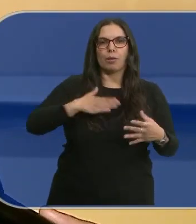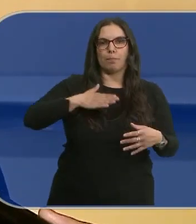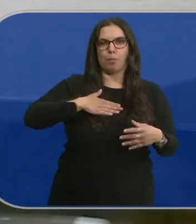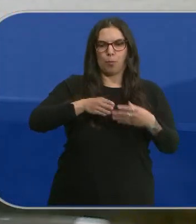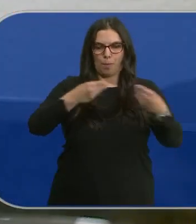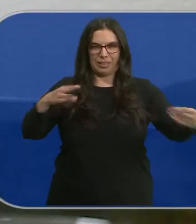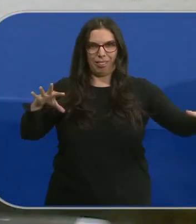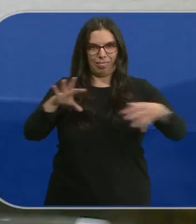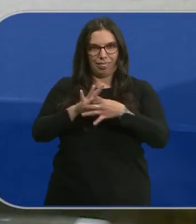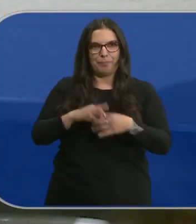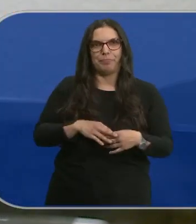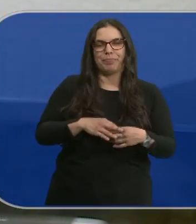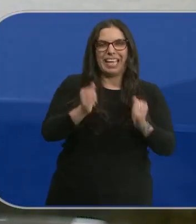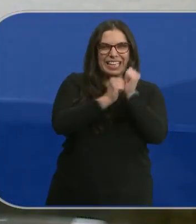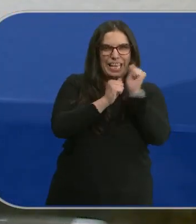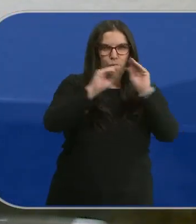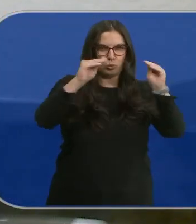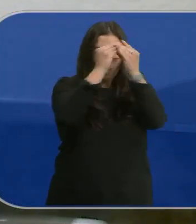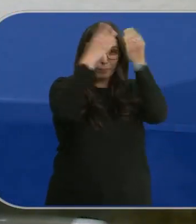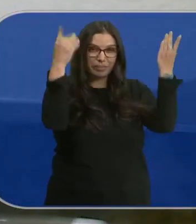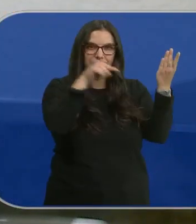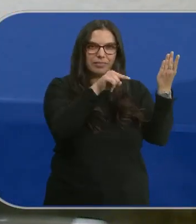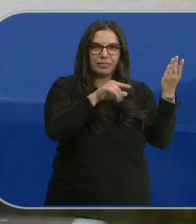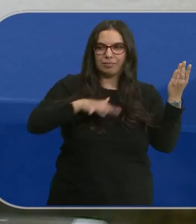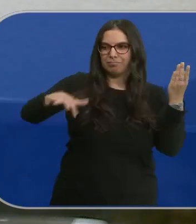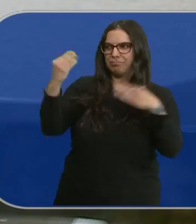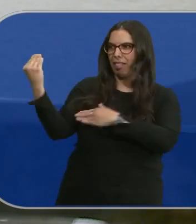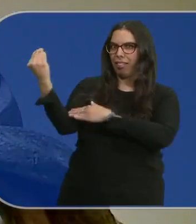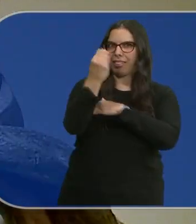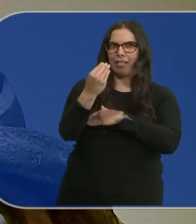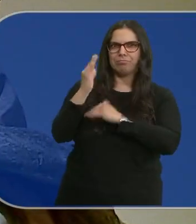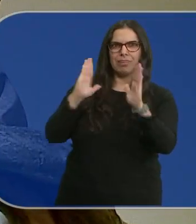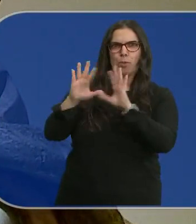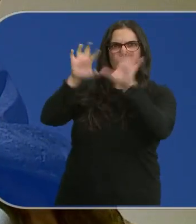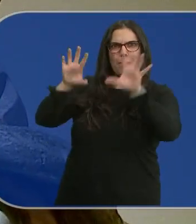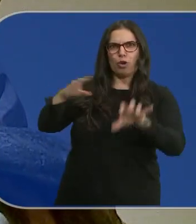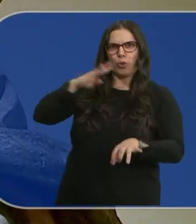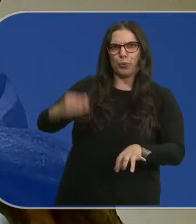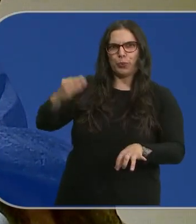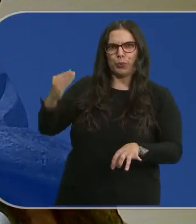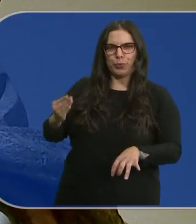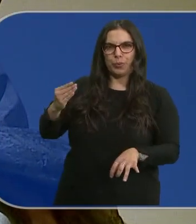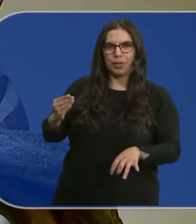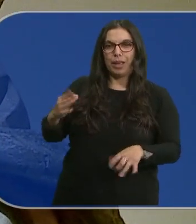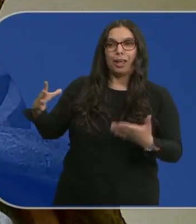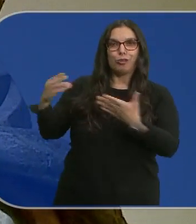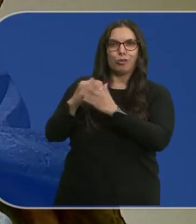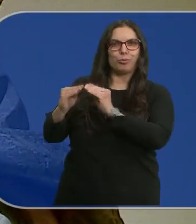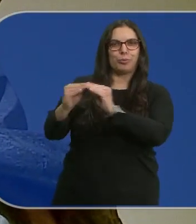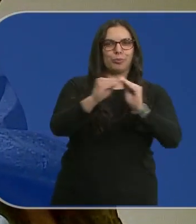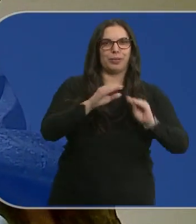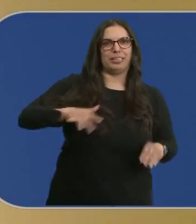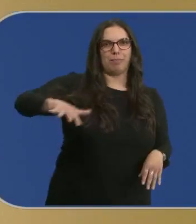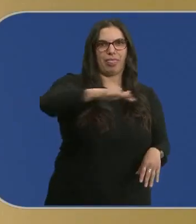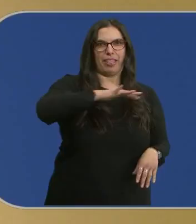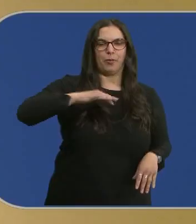propia materia. Sus hierros abstractos comparten espacio con las figuras de los genios del barroco, donde el aire es común a todos.